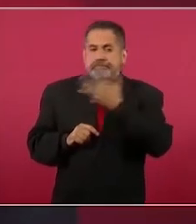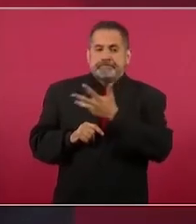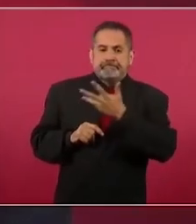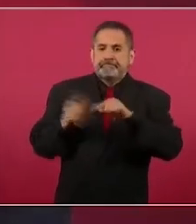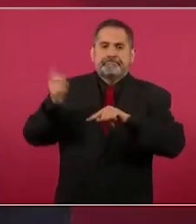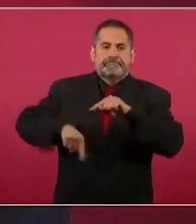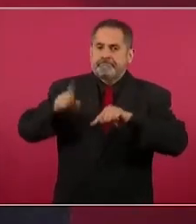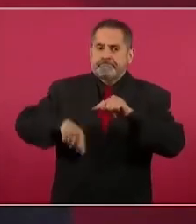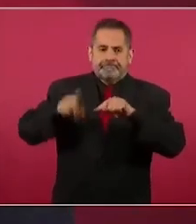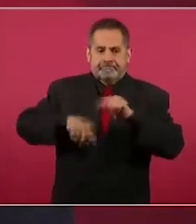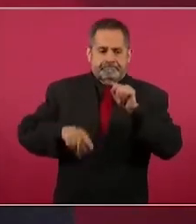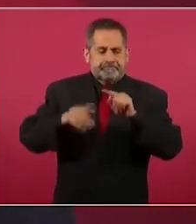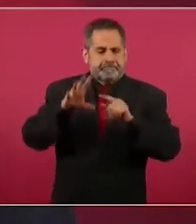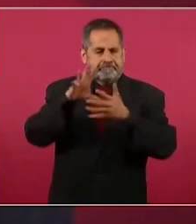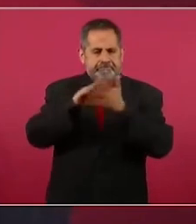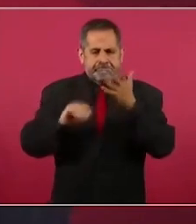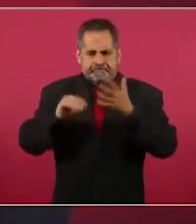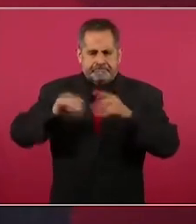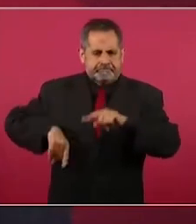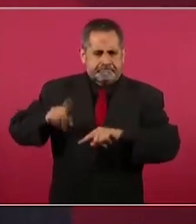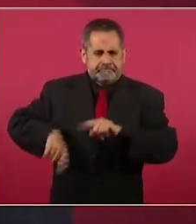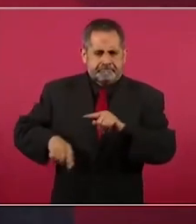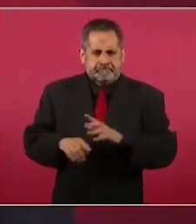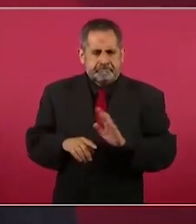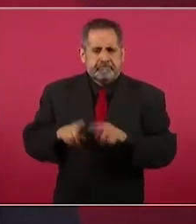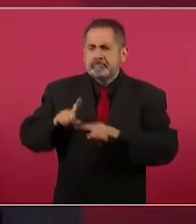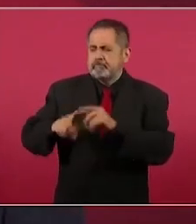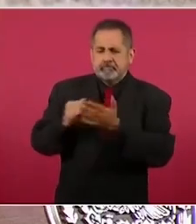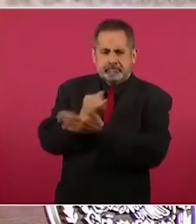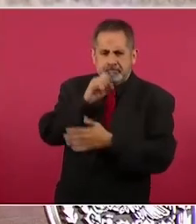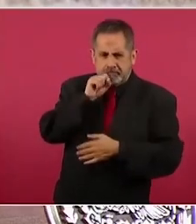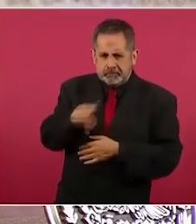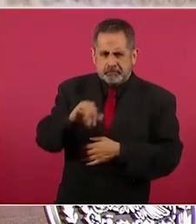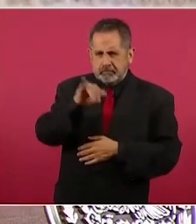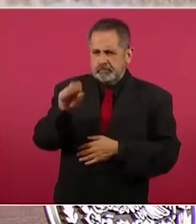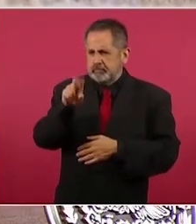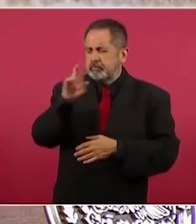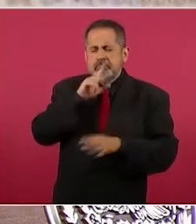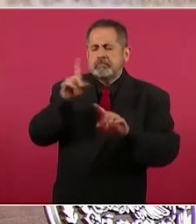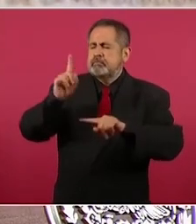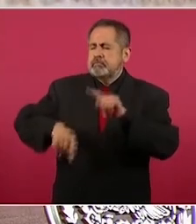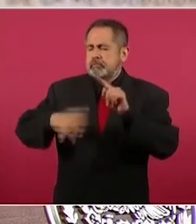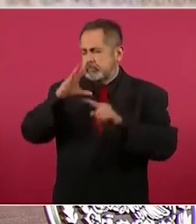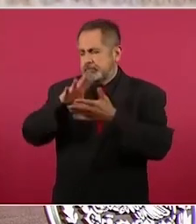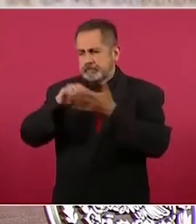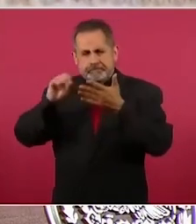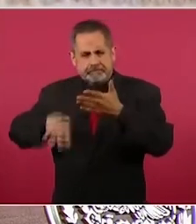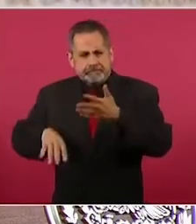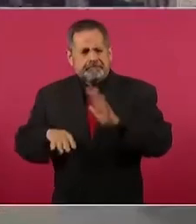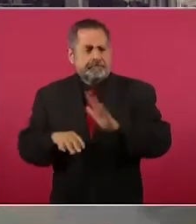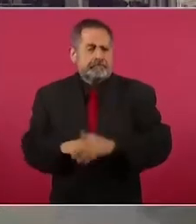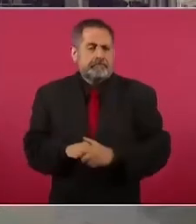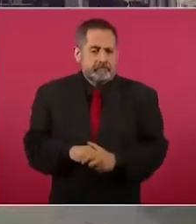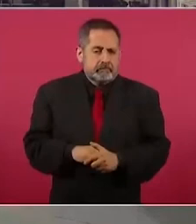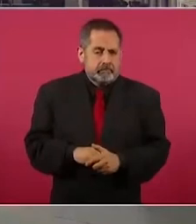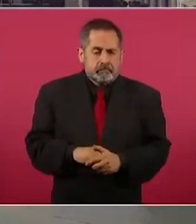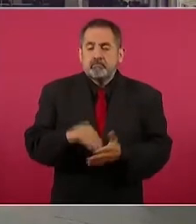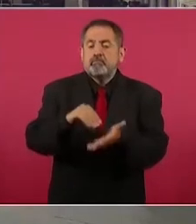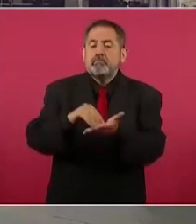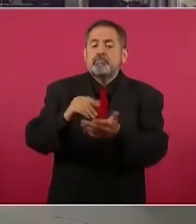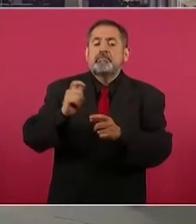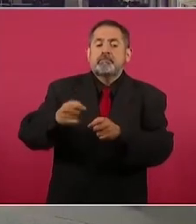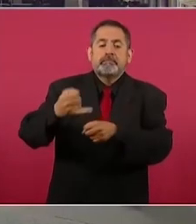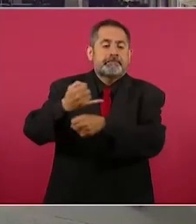bajaron la publicación. Bueno, fue decisión del mismo Jesús. ¿Qué es lo que hay? Es una investigación